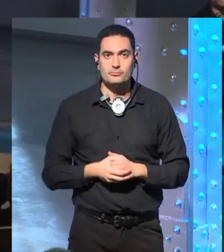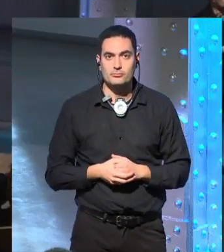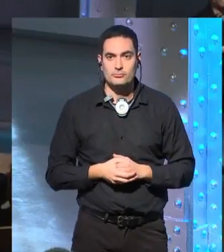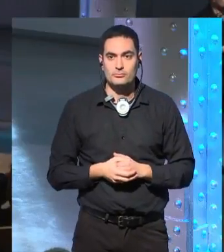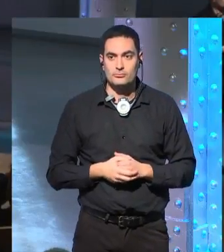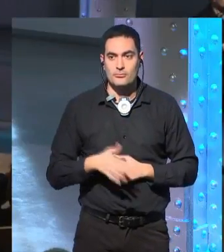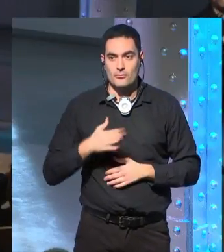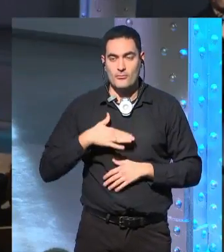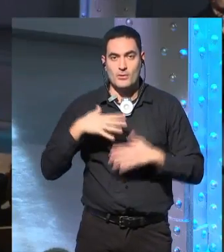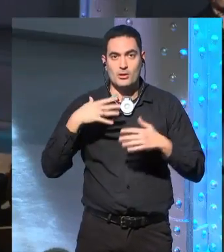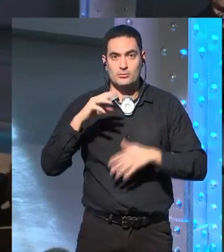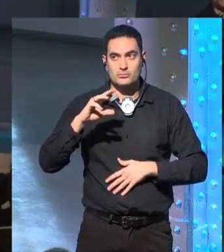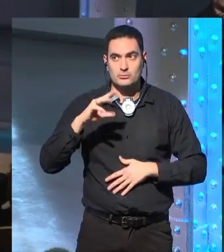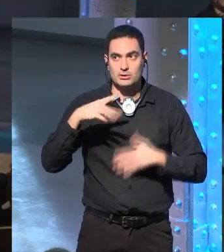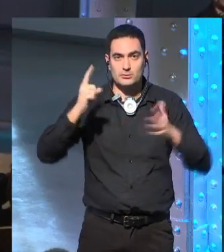Mi semestre